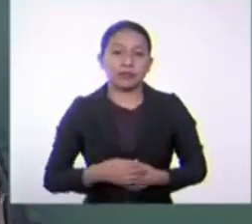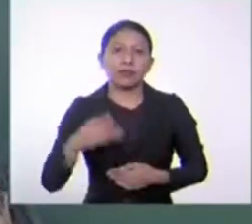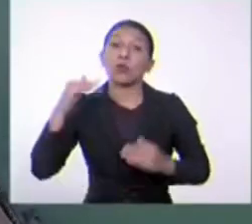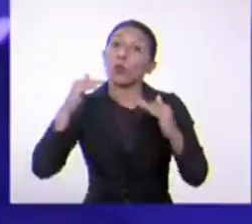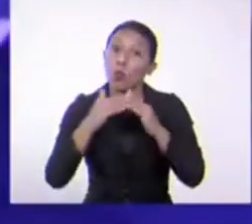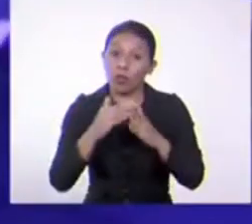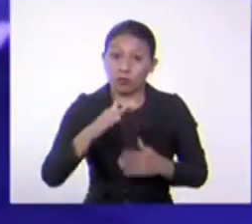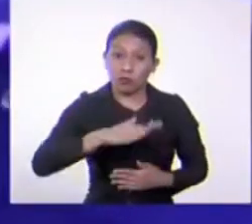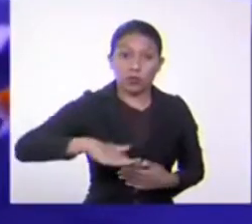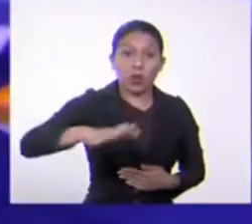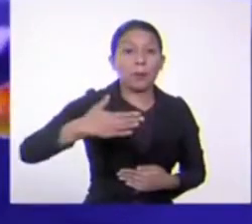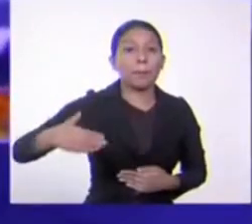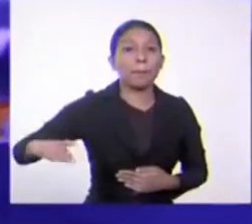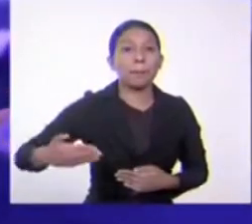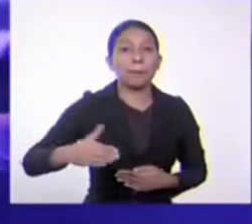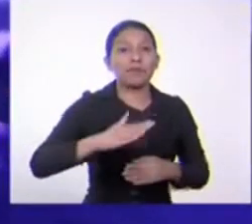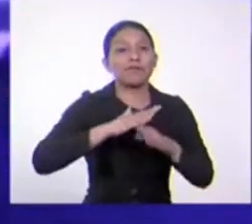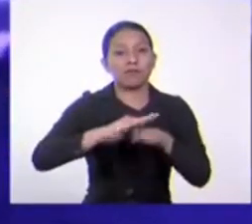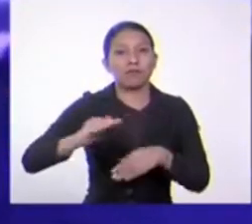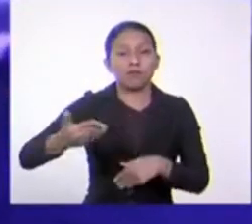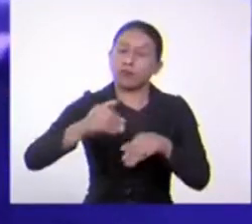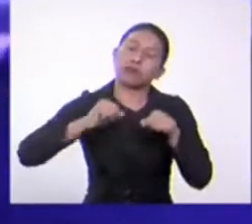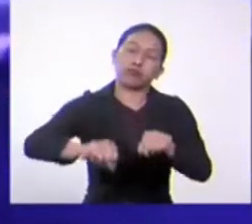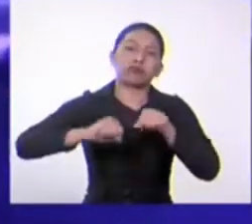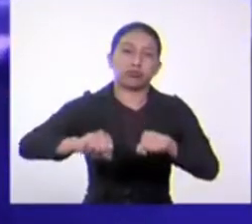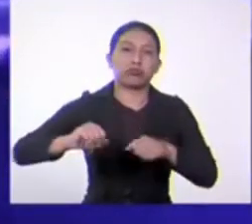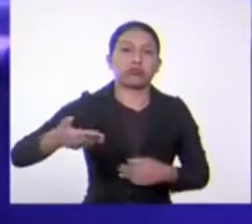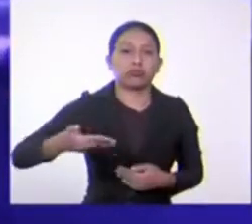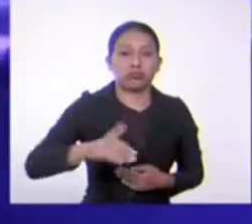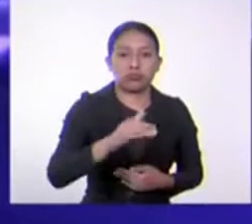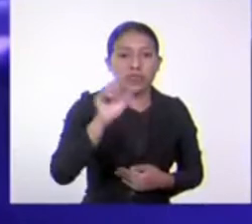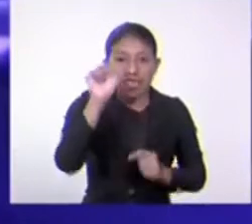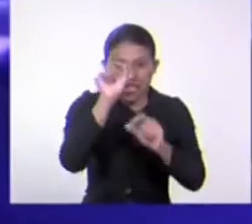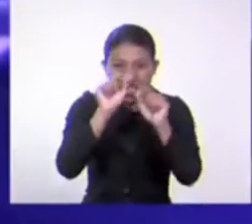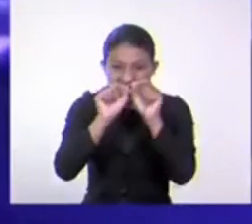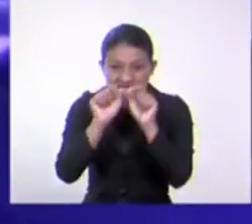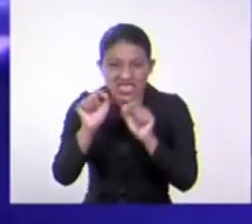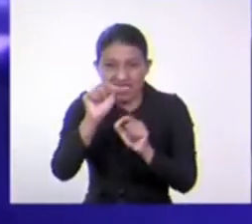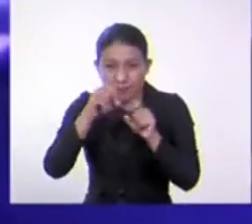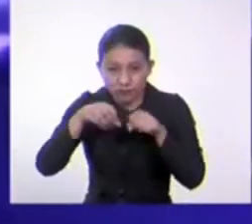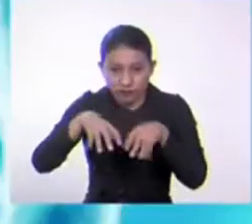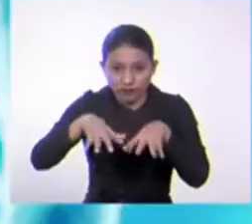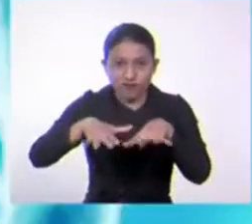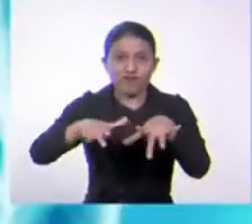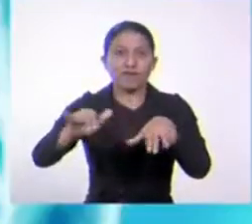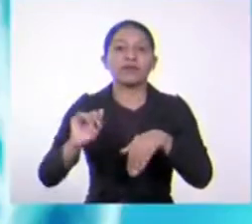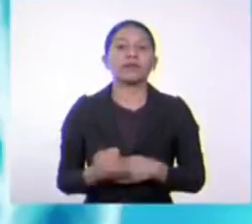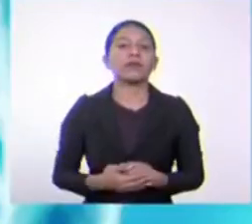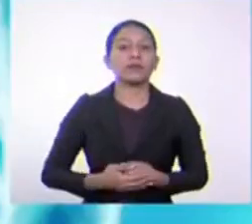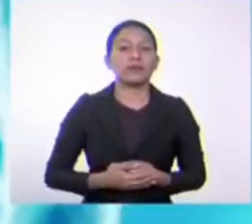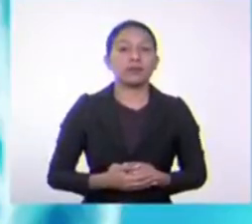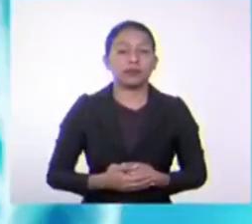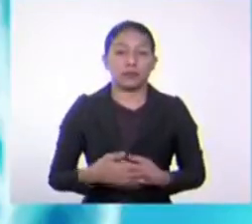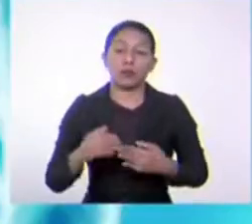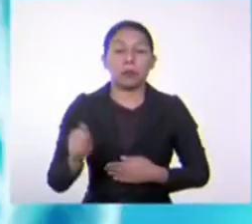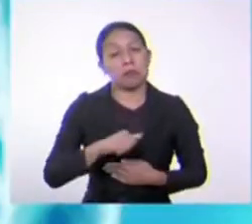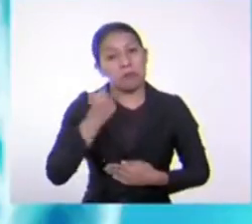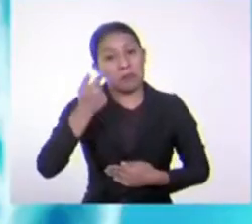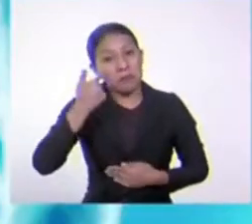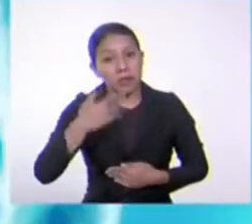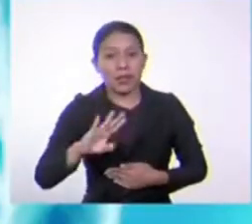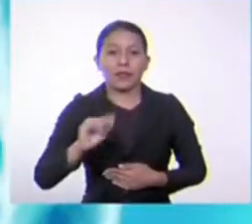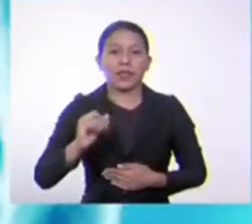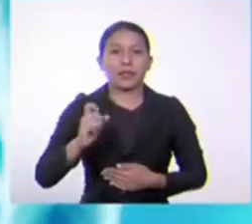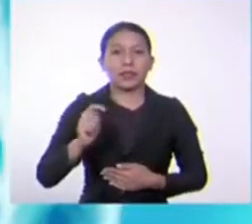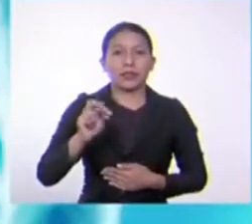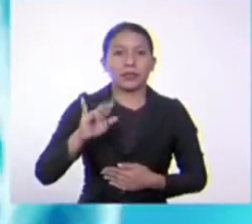peces, pues evitan la mortalidad de estos al deshacerse de algunas formas tóxicas del nitrógeno. Otro ejemplo son las